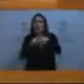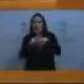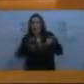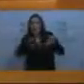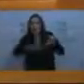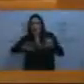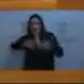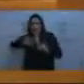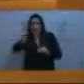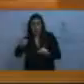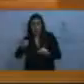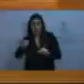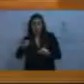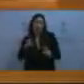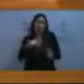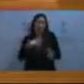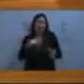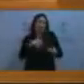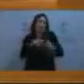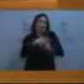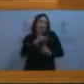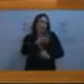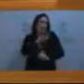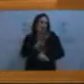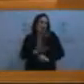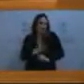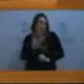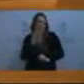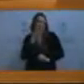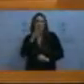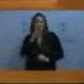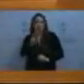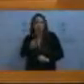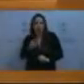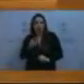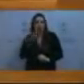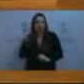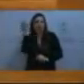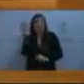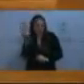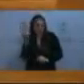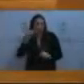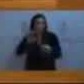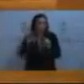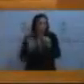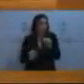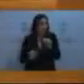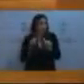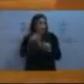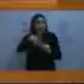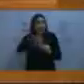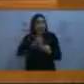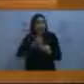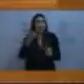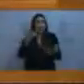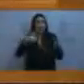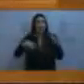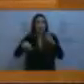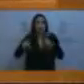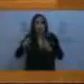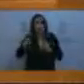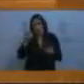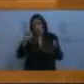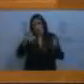de parecidas características, donde, por ejemplo, Arriondas, Langreo, Mieres, que tienen una UBI móvil primaria, por así